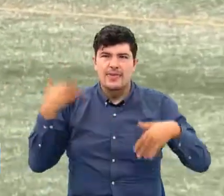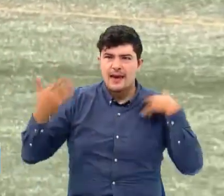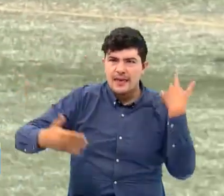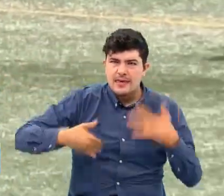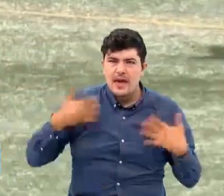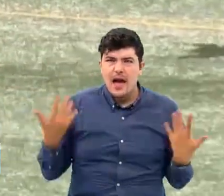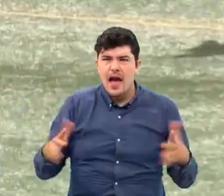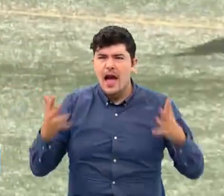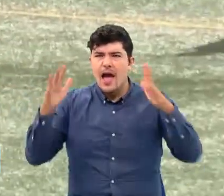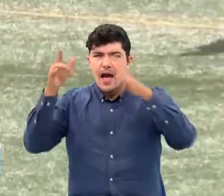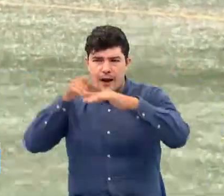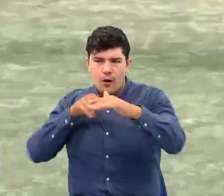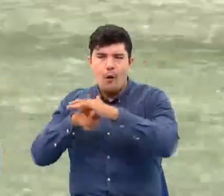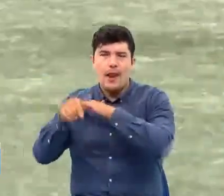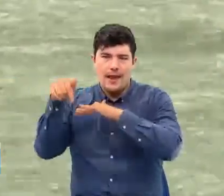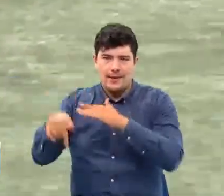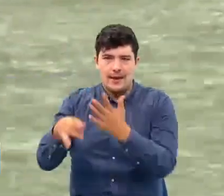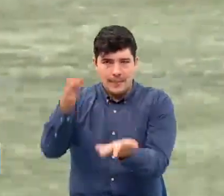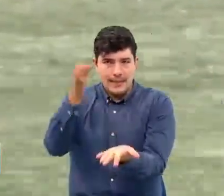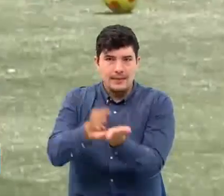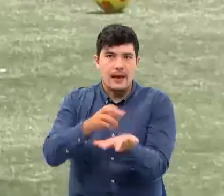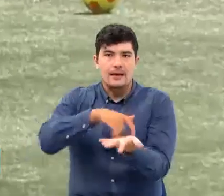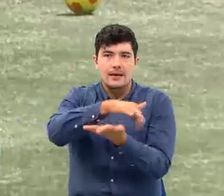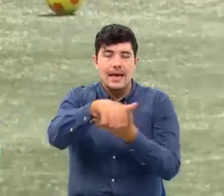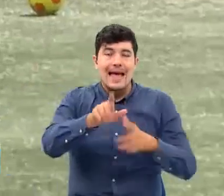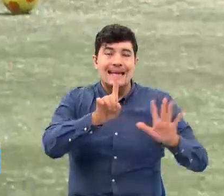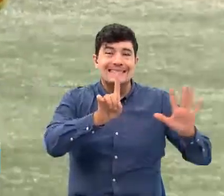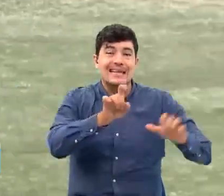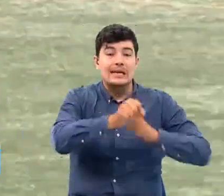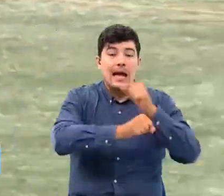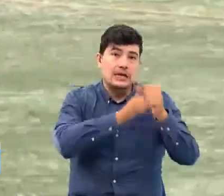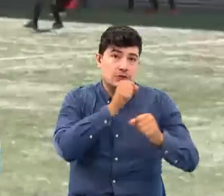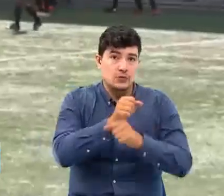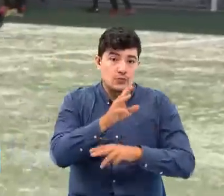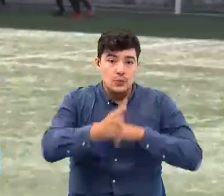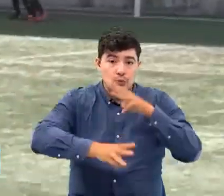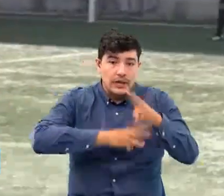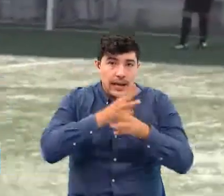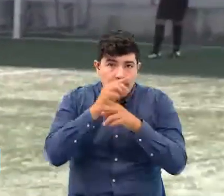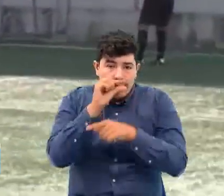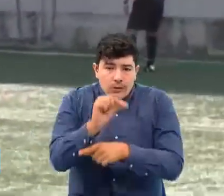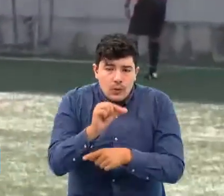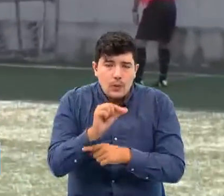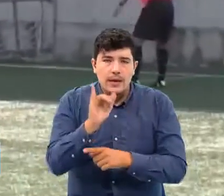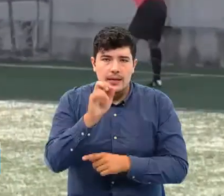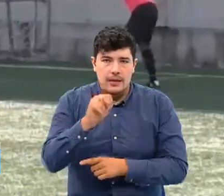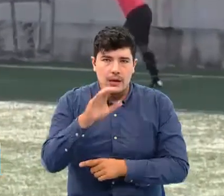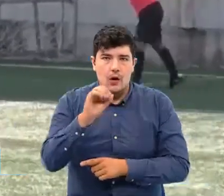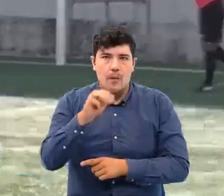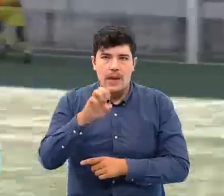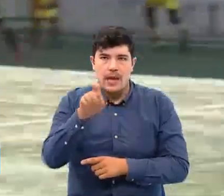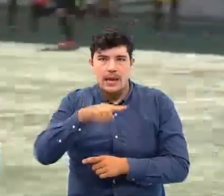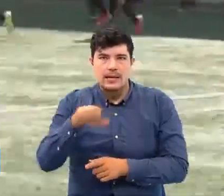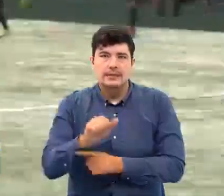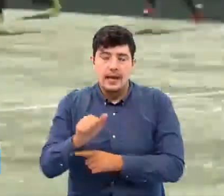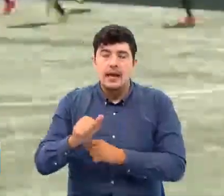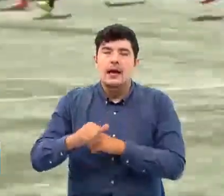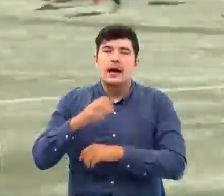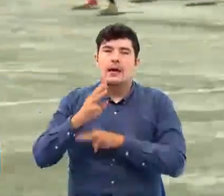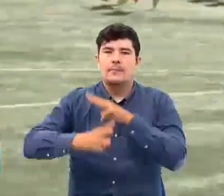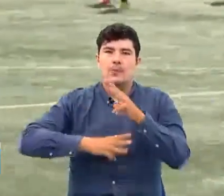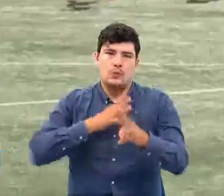en la capital santandereana se está edición del mundialito 5 mesa el fútbol infantil tendremos además las niñas también